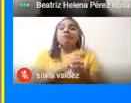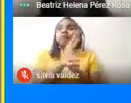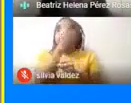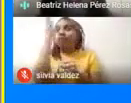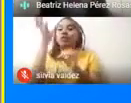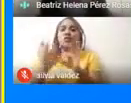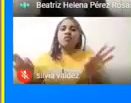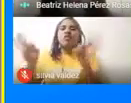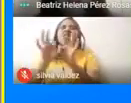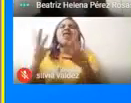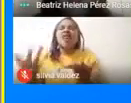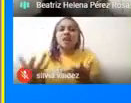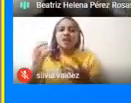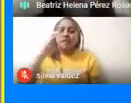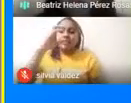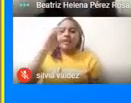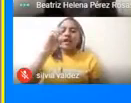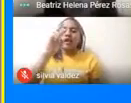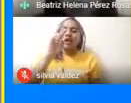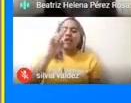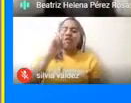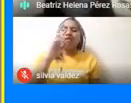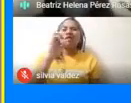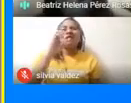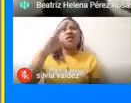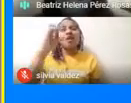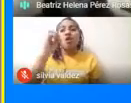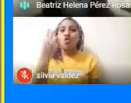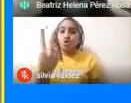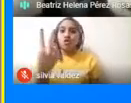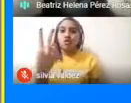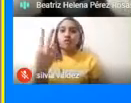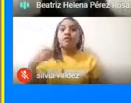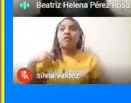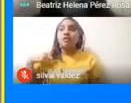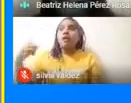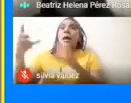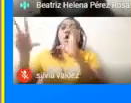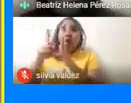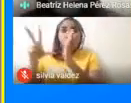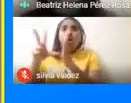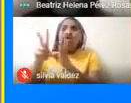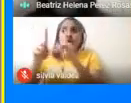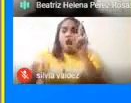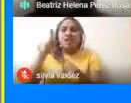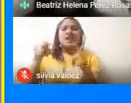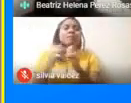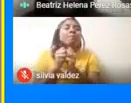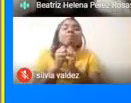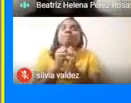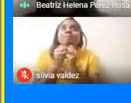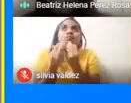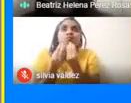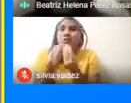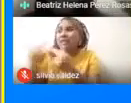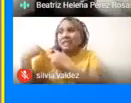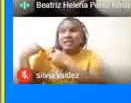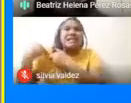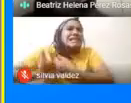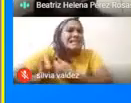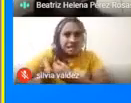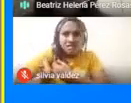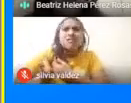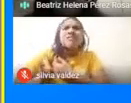importantes de CO2. Teníamos una proveeduría de hoteles que a veces era demasiado irresponsable en el nivel